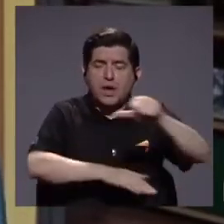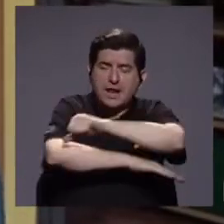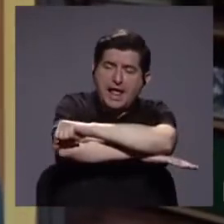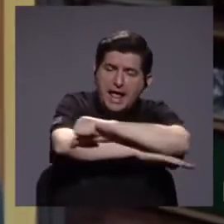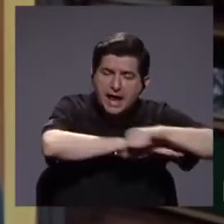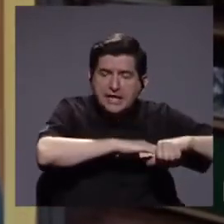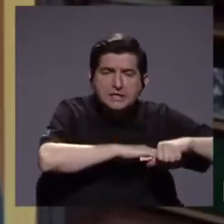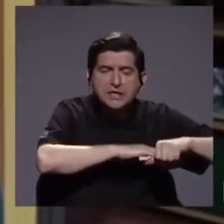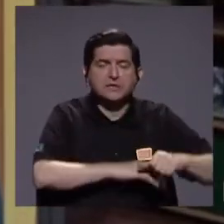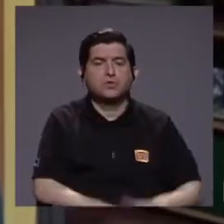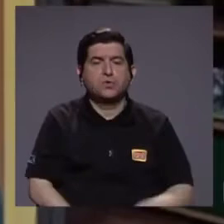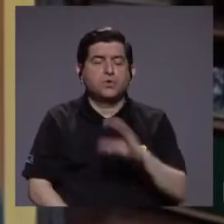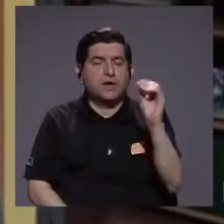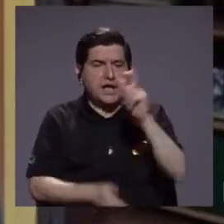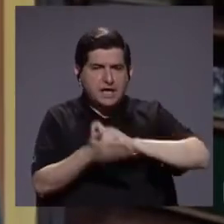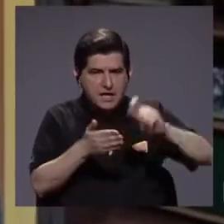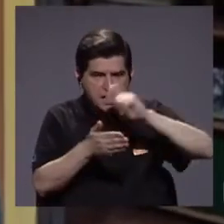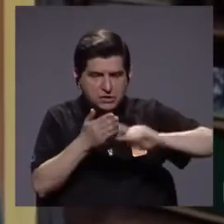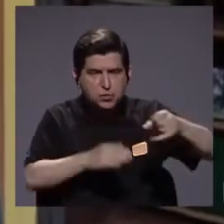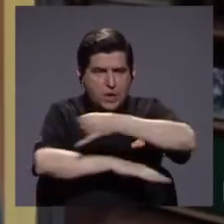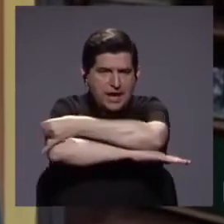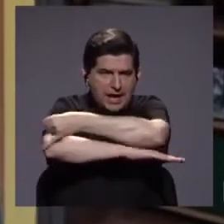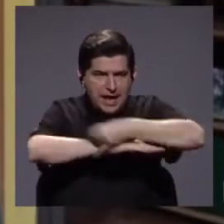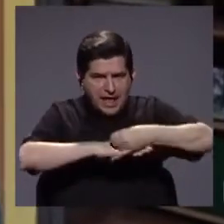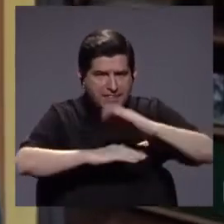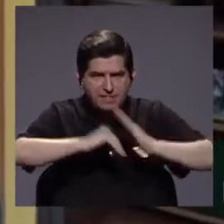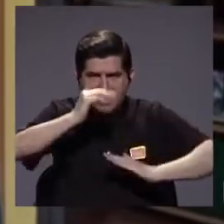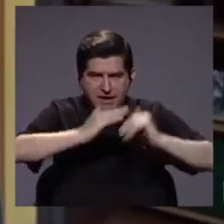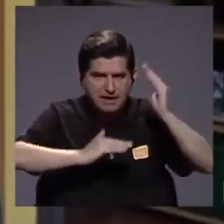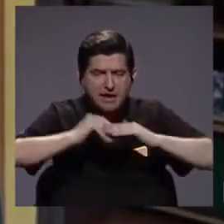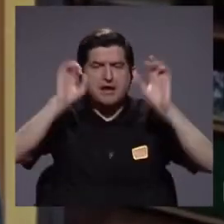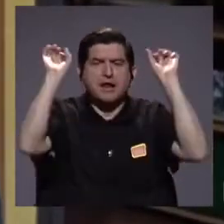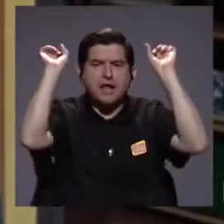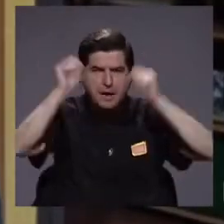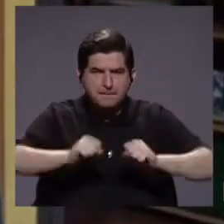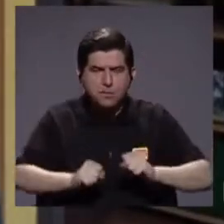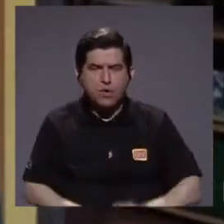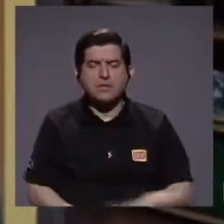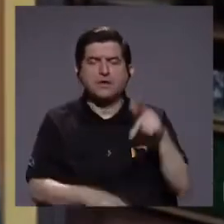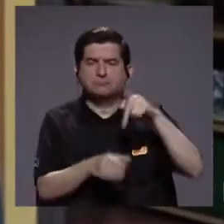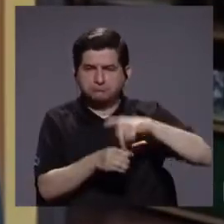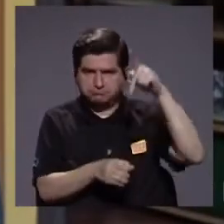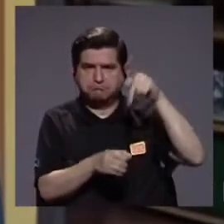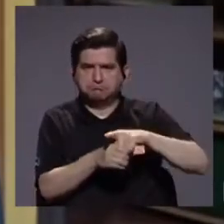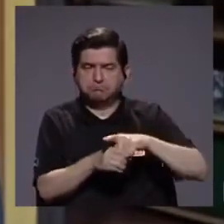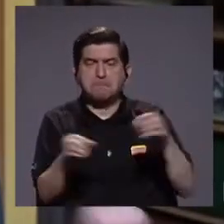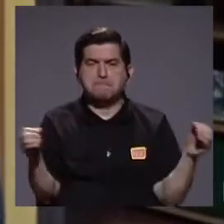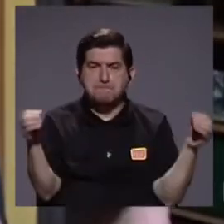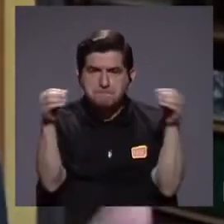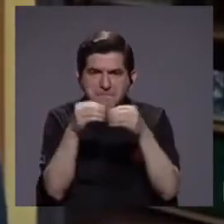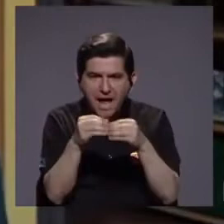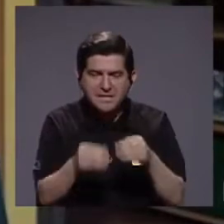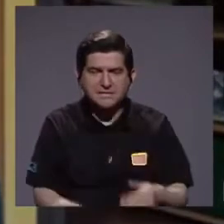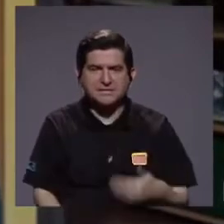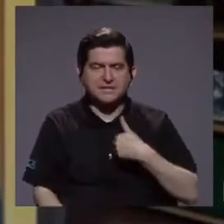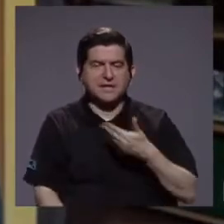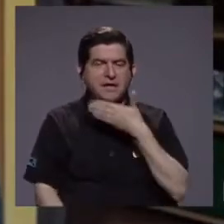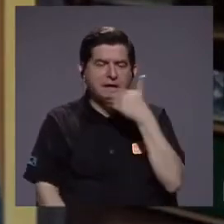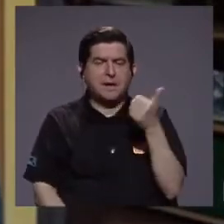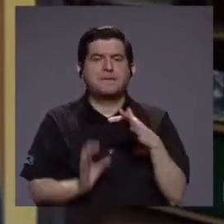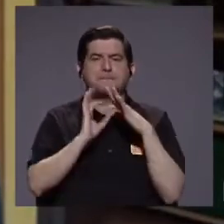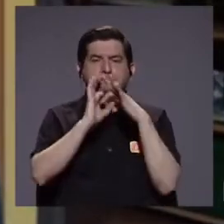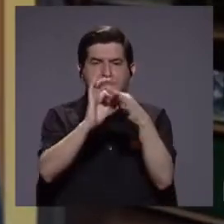Arquitectura y la Escuela de Ingeniería Civil perfectamente se pueden involucrar más, tener una mejor